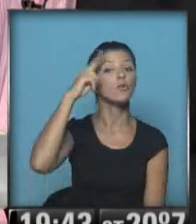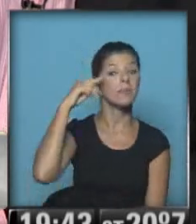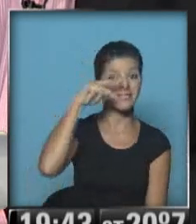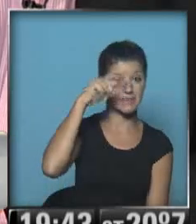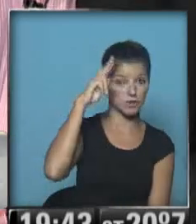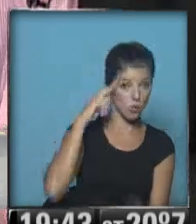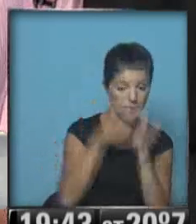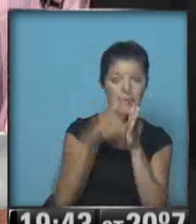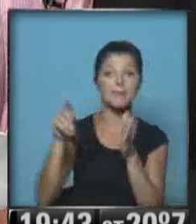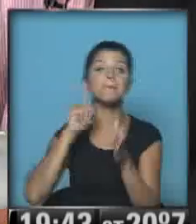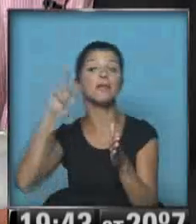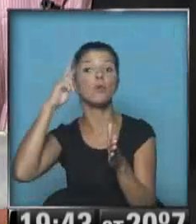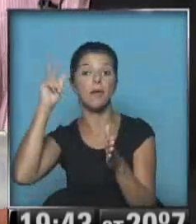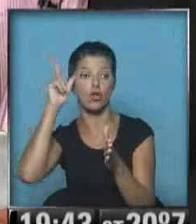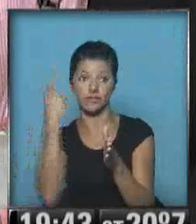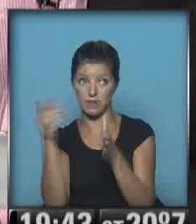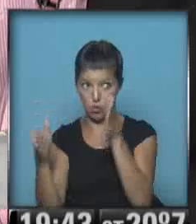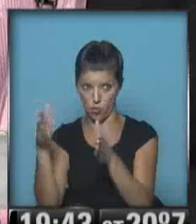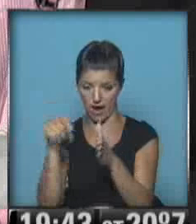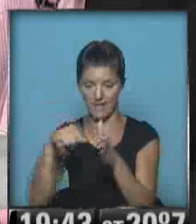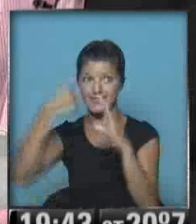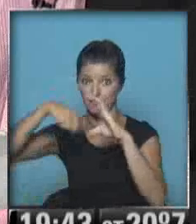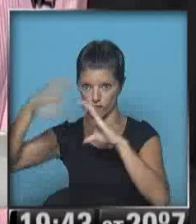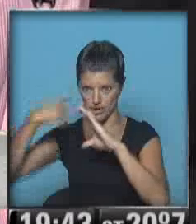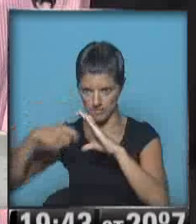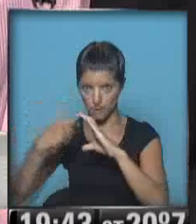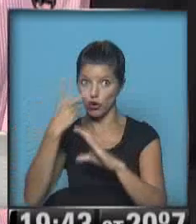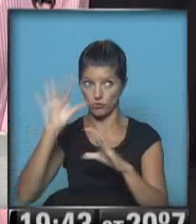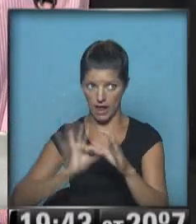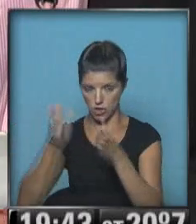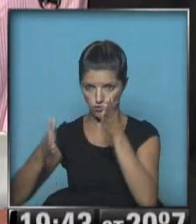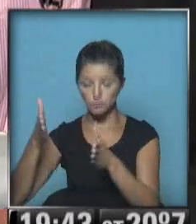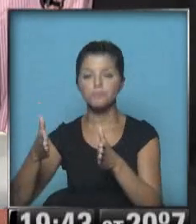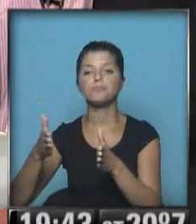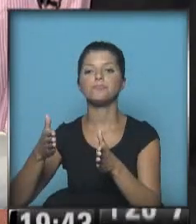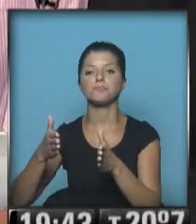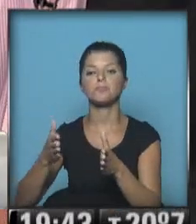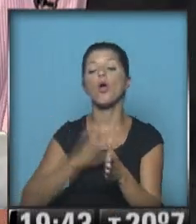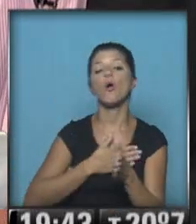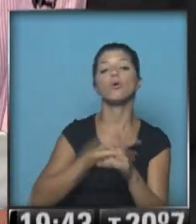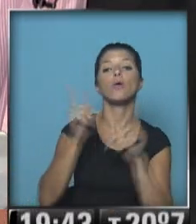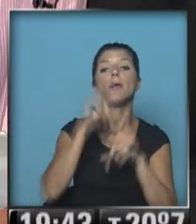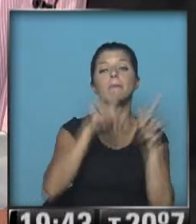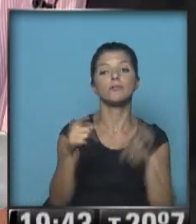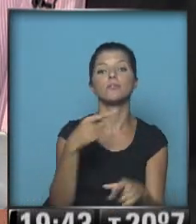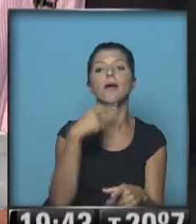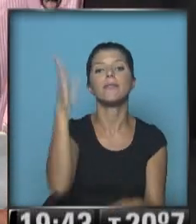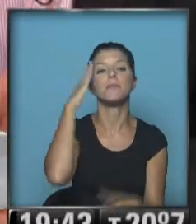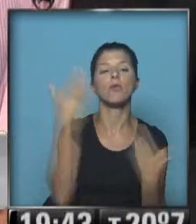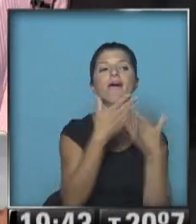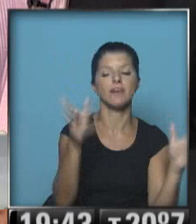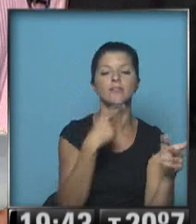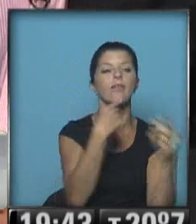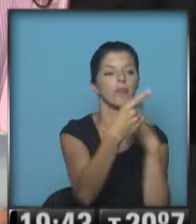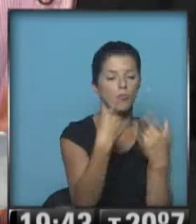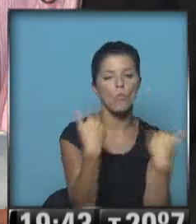81 en varios momentos entre esos dos años eh hoy pude hablar con alguna gente de memoria abierta que